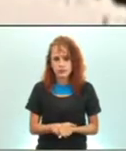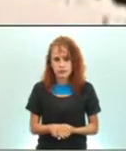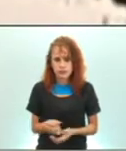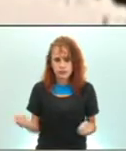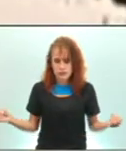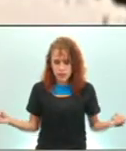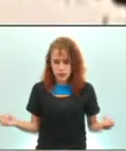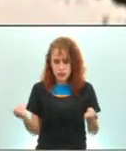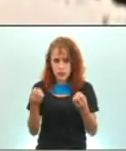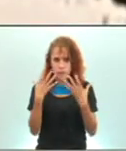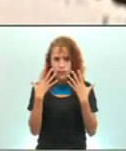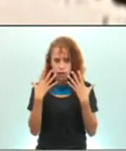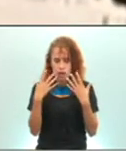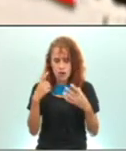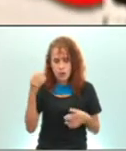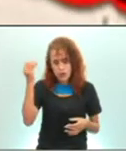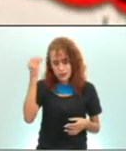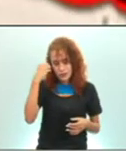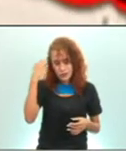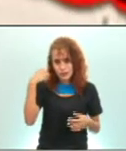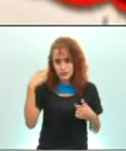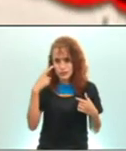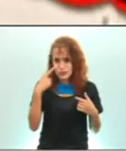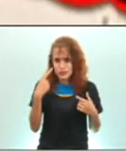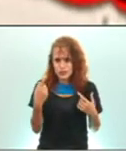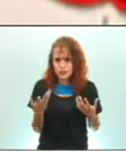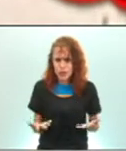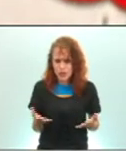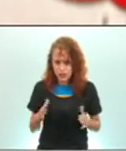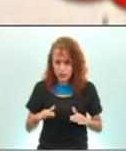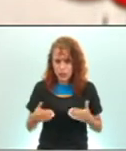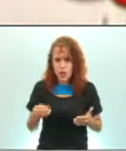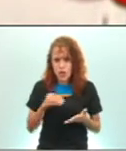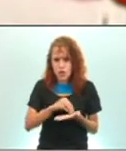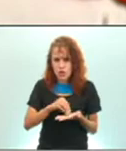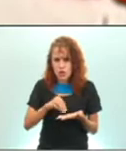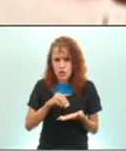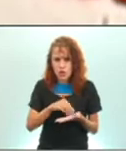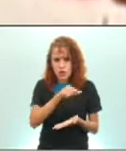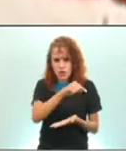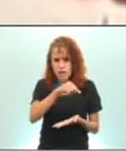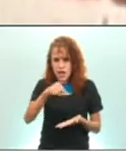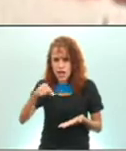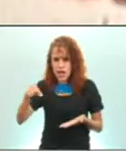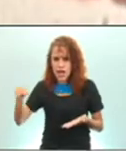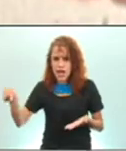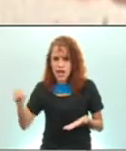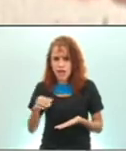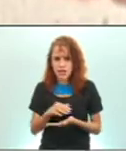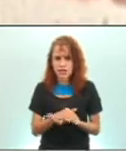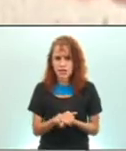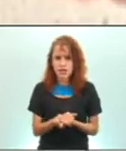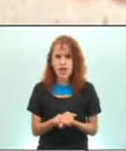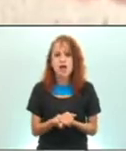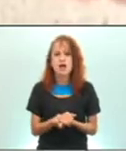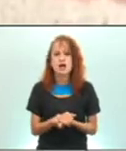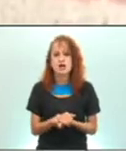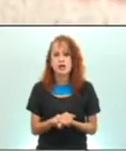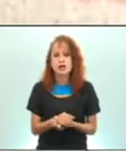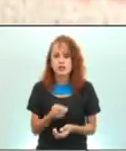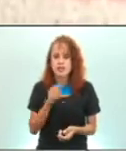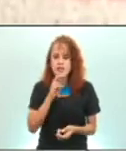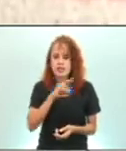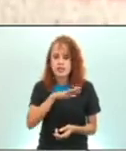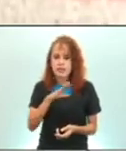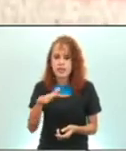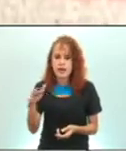Me impresioné aún más cuando conocí en qué posición estaba la línea de costa en un tramo entre Surgidero